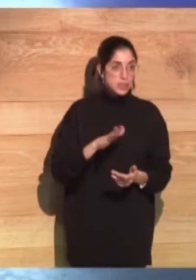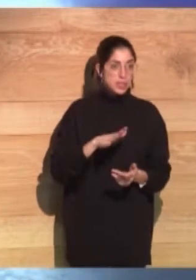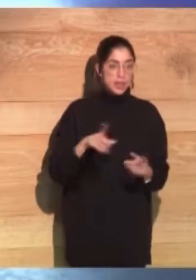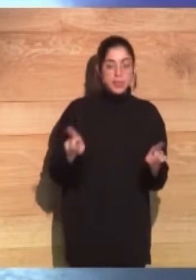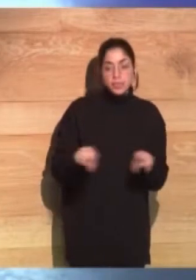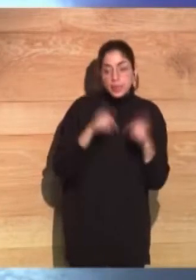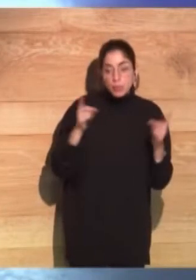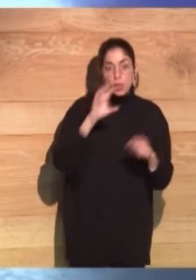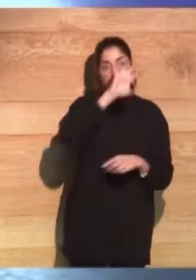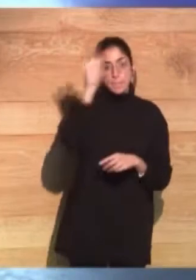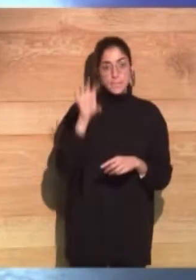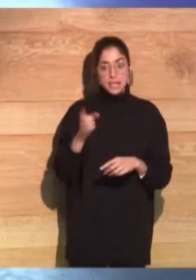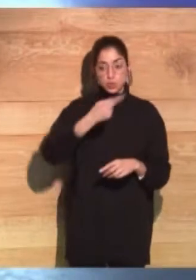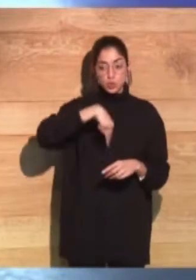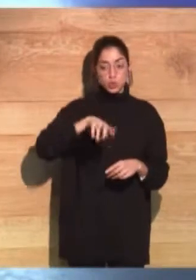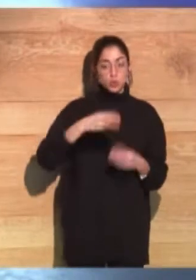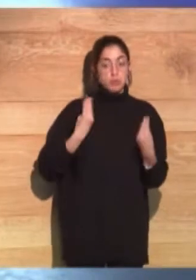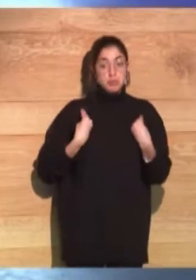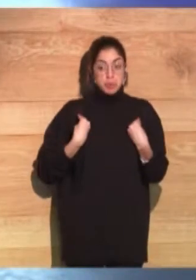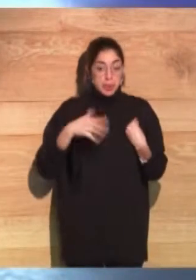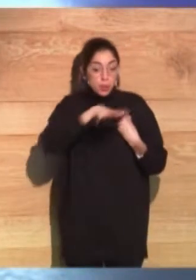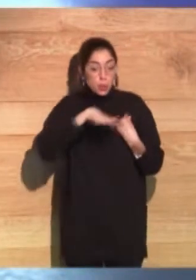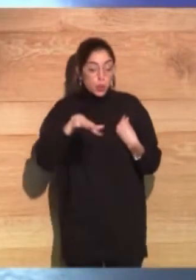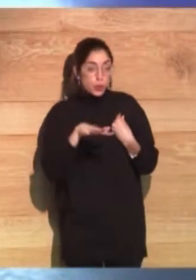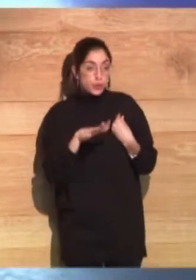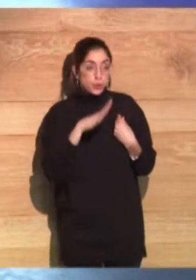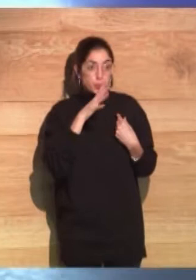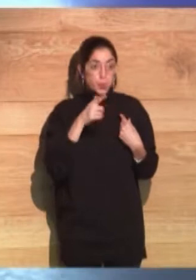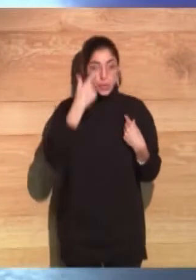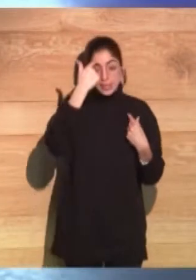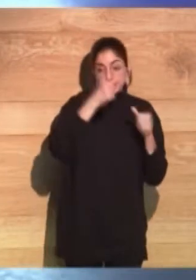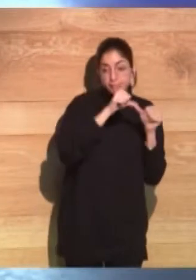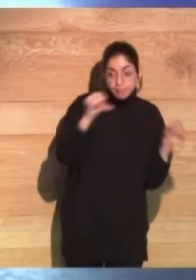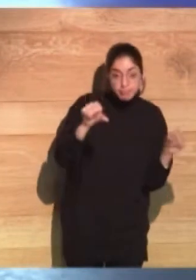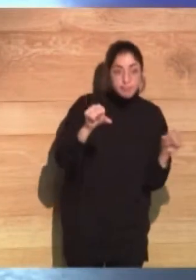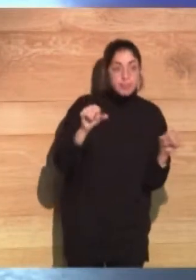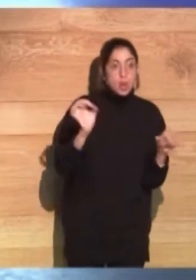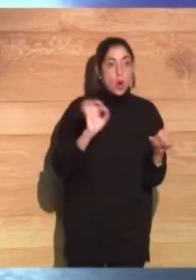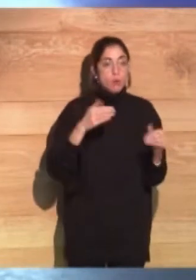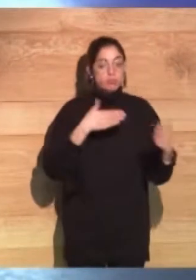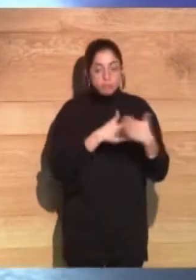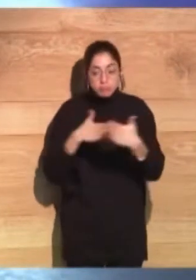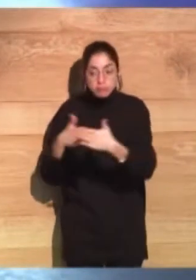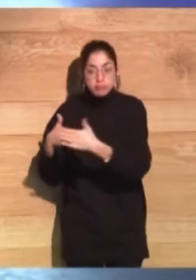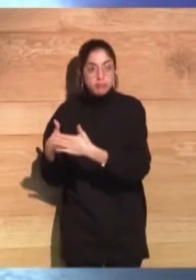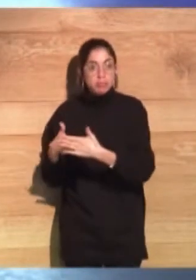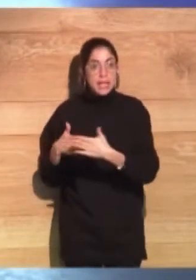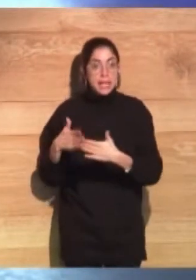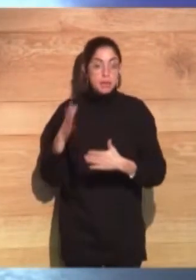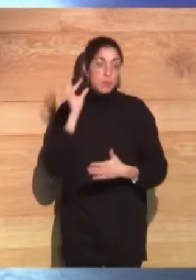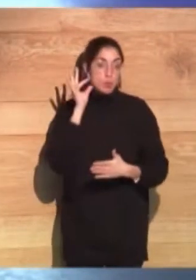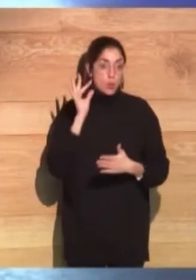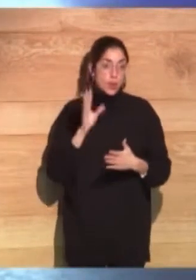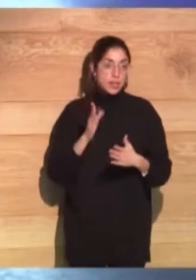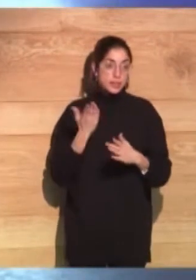independientemente del país en el que nos encontremos, porque los estereotipos y los obstáculos que afrontan las mujeres son